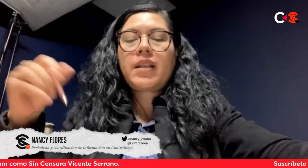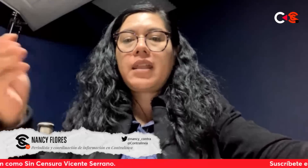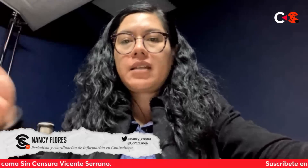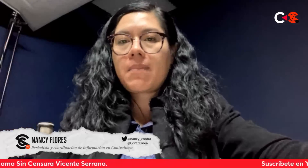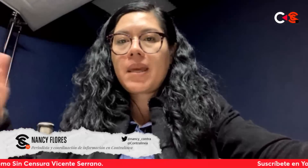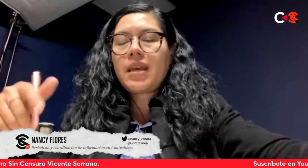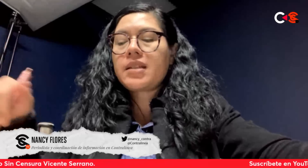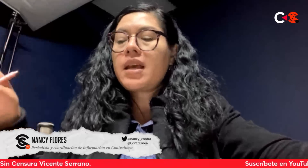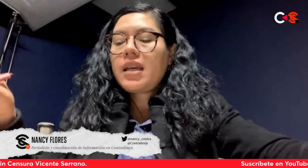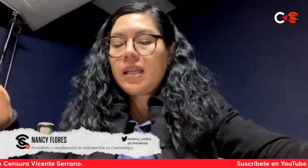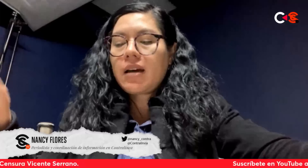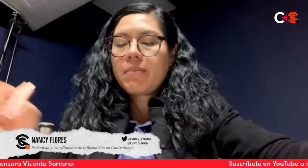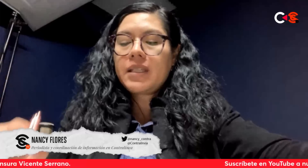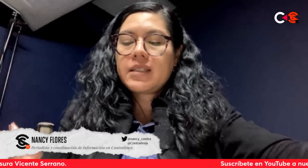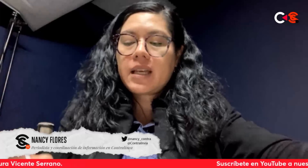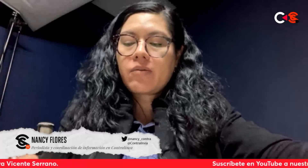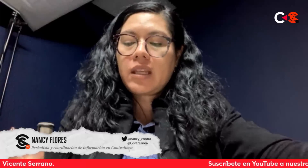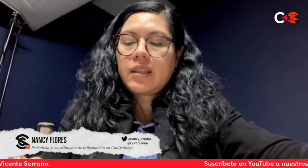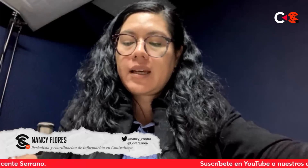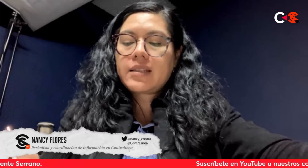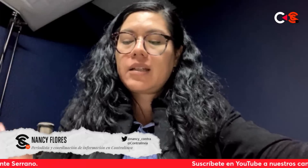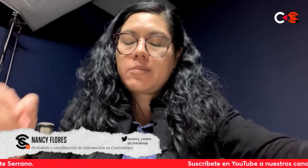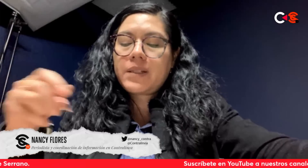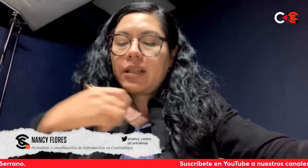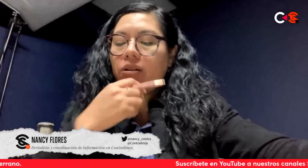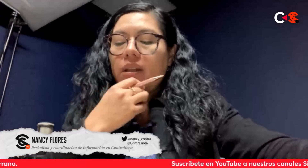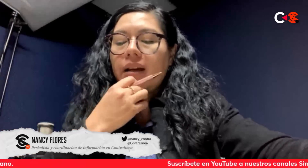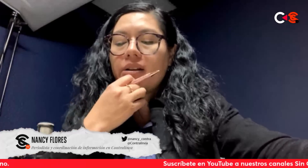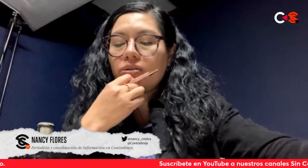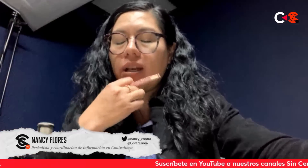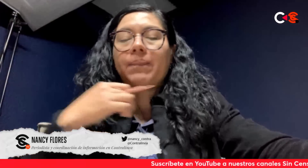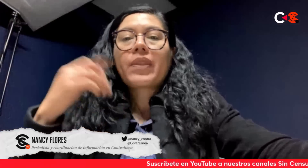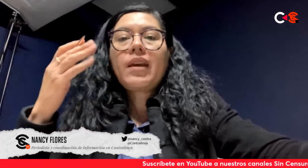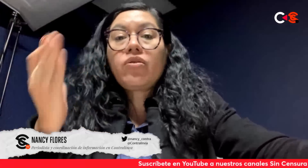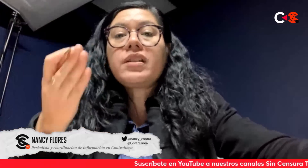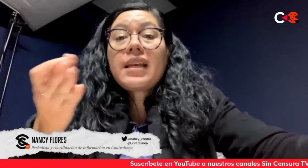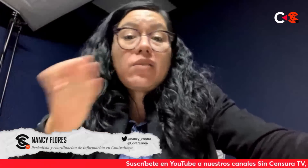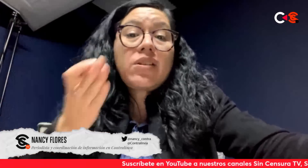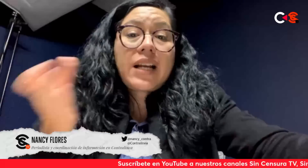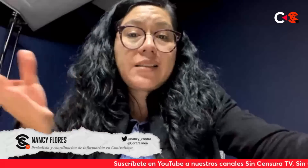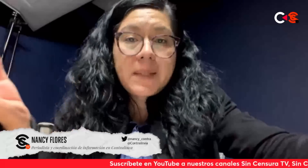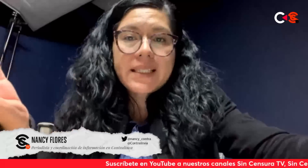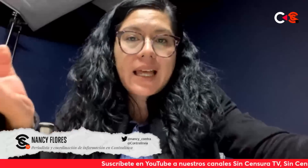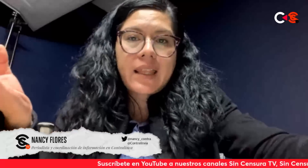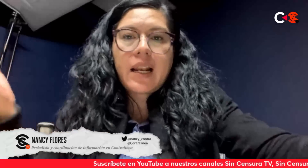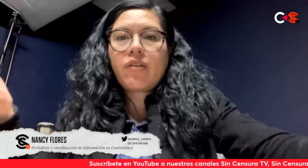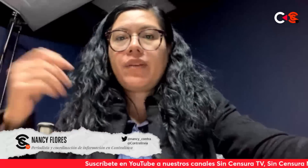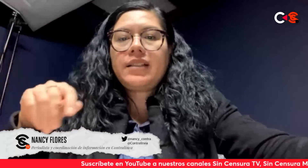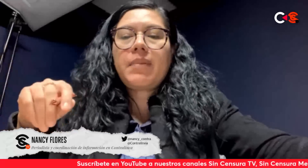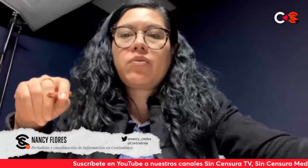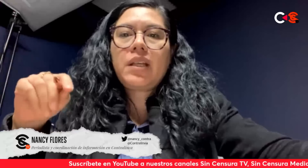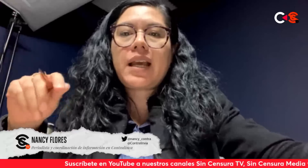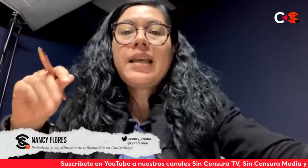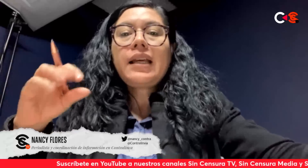mentiras, verdades a medias y campañas auténticas de desprestigio y de guerra sucia. Entonces, eso es lo que les pesa de la